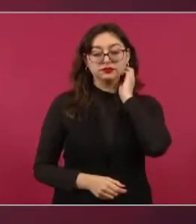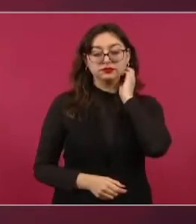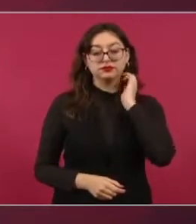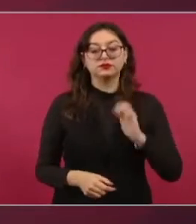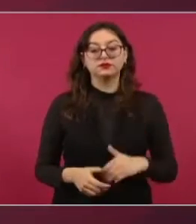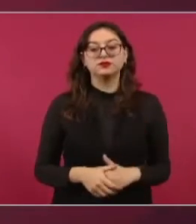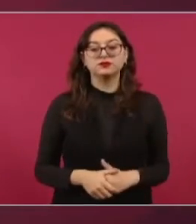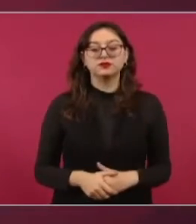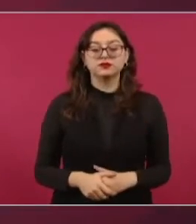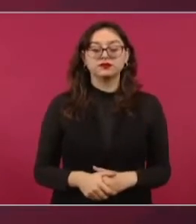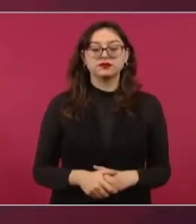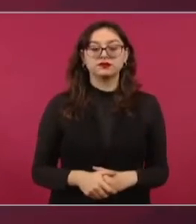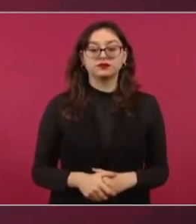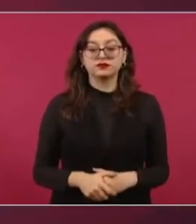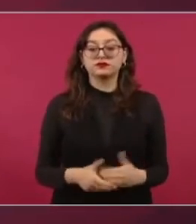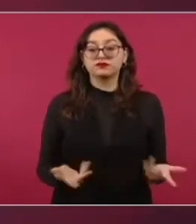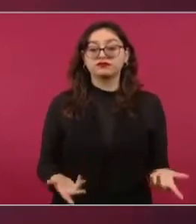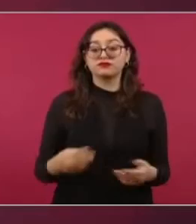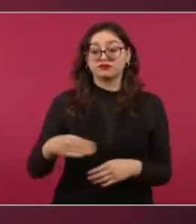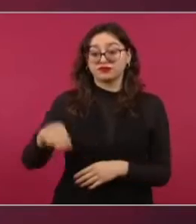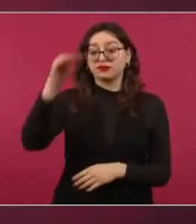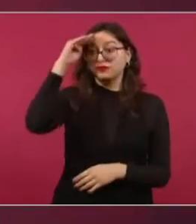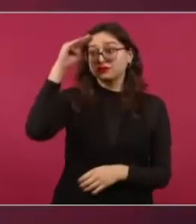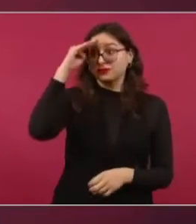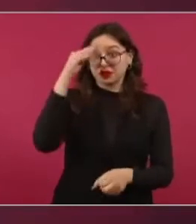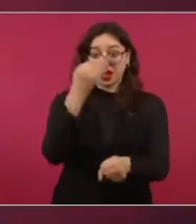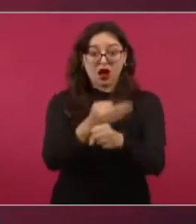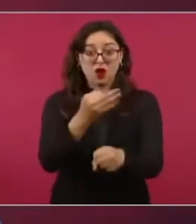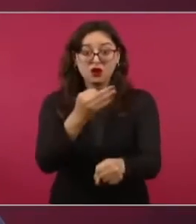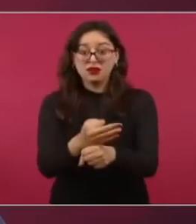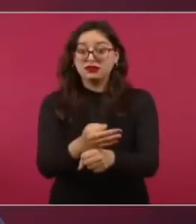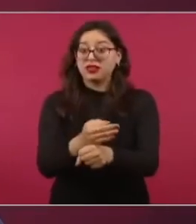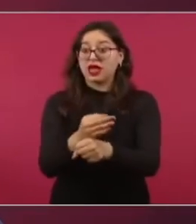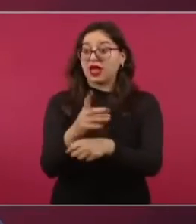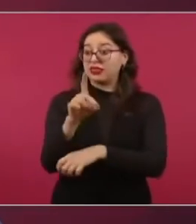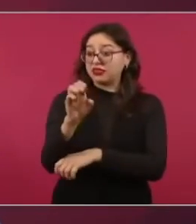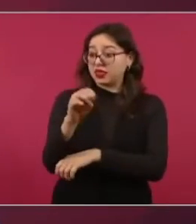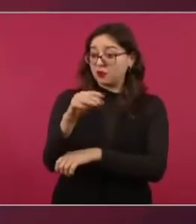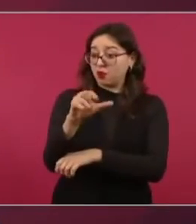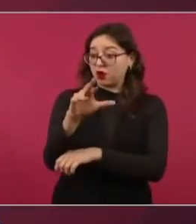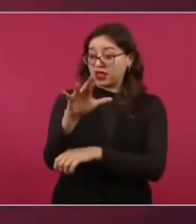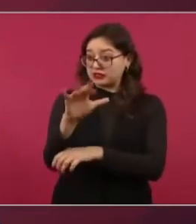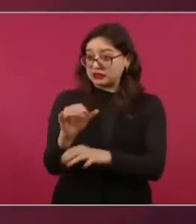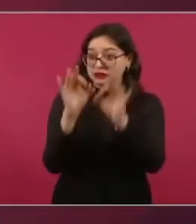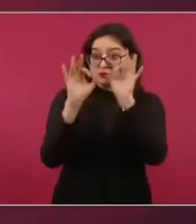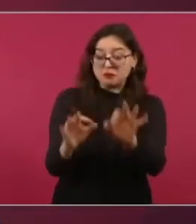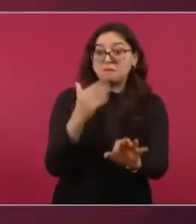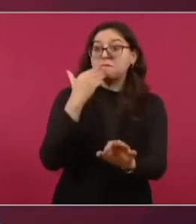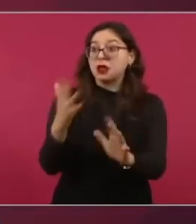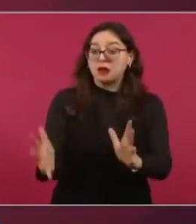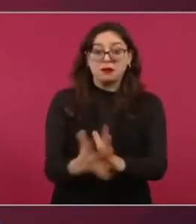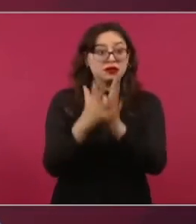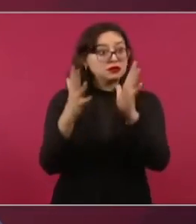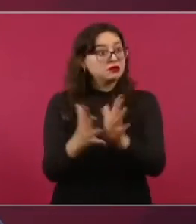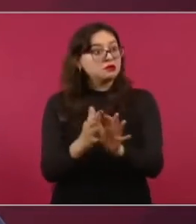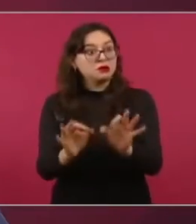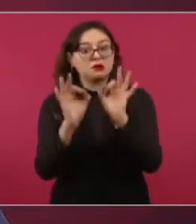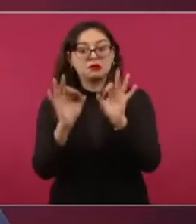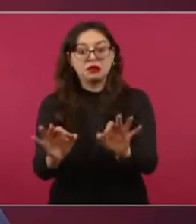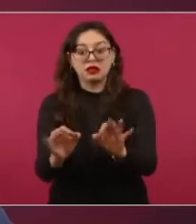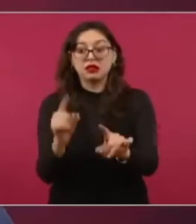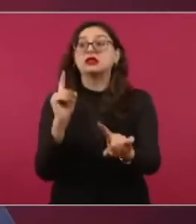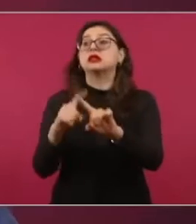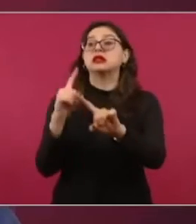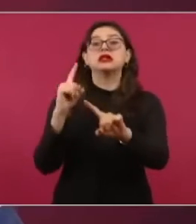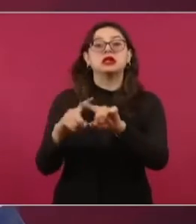a la democracia en que estamos ha sido cosa de los del